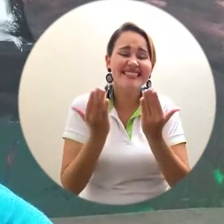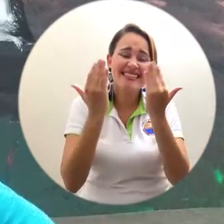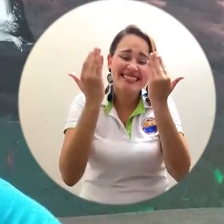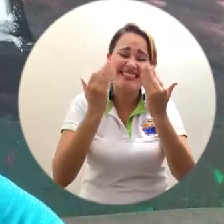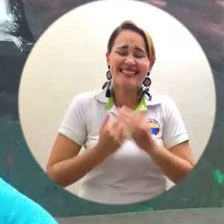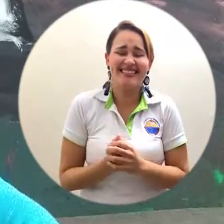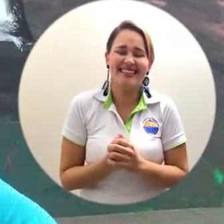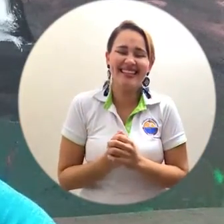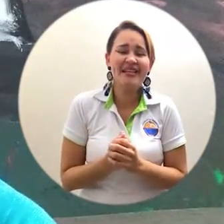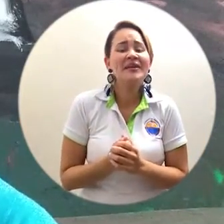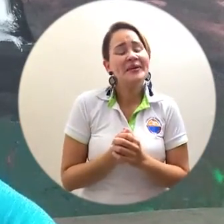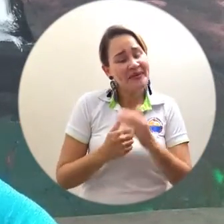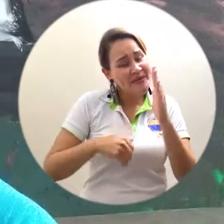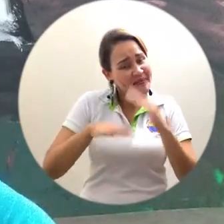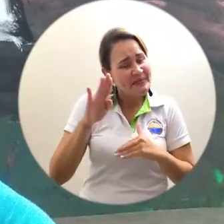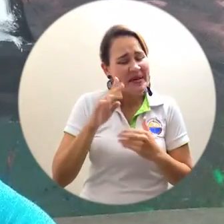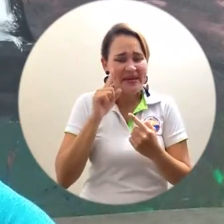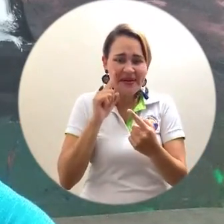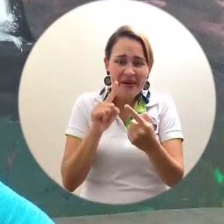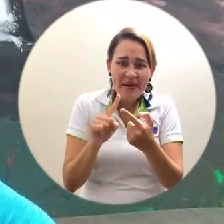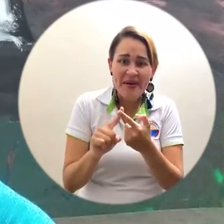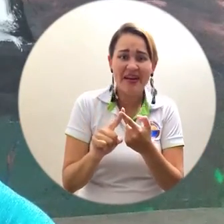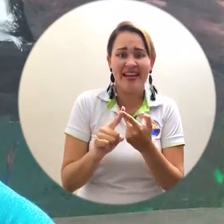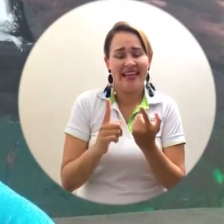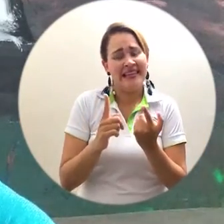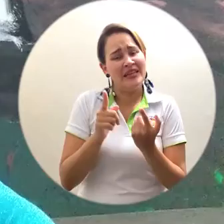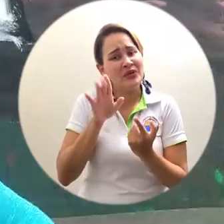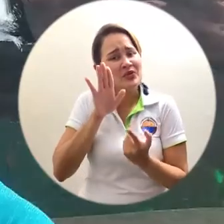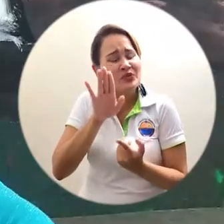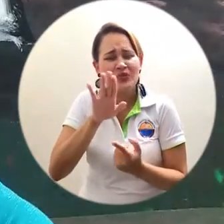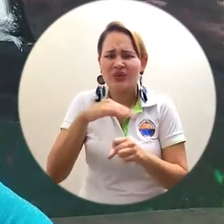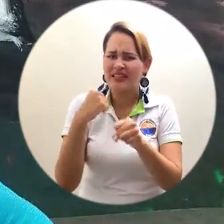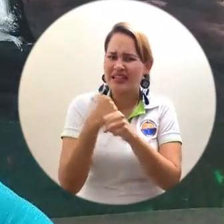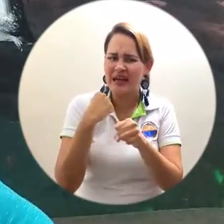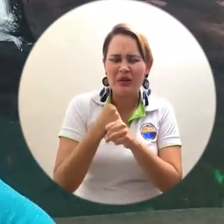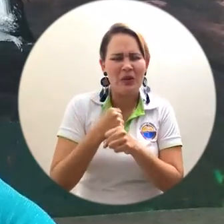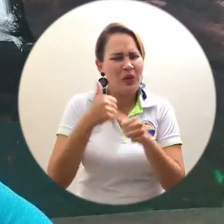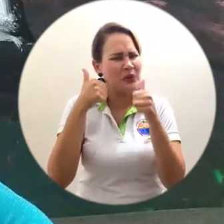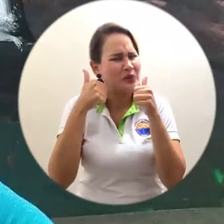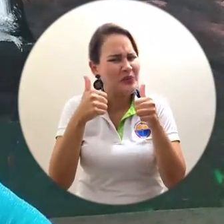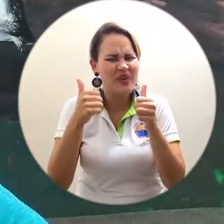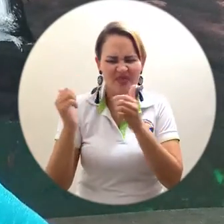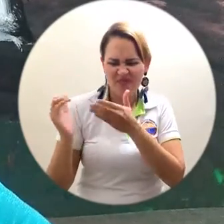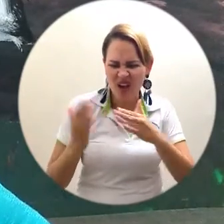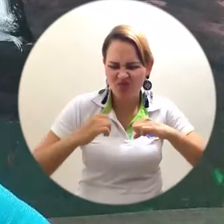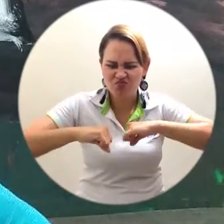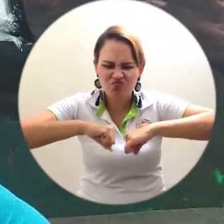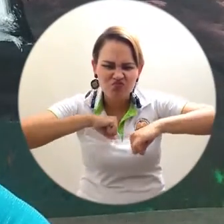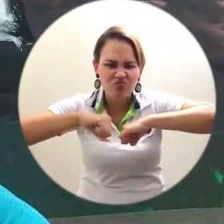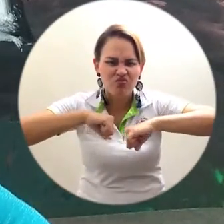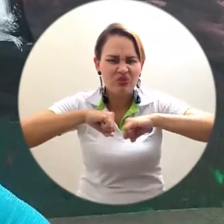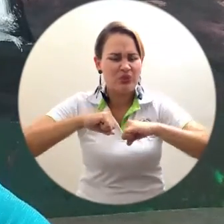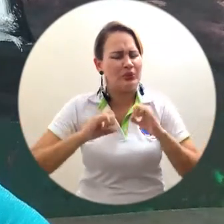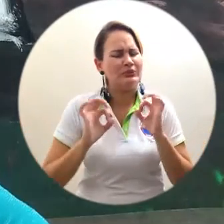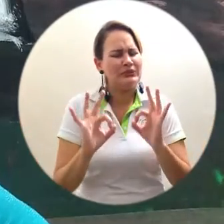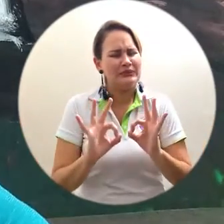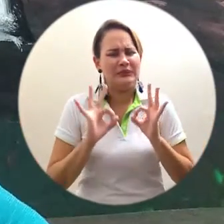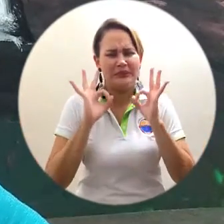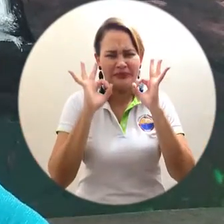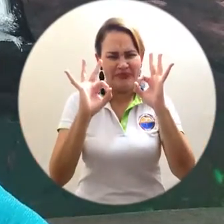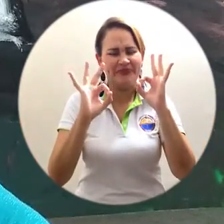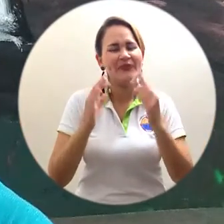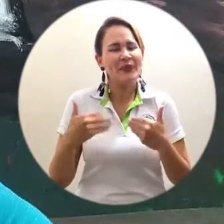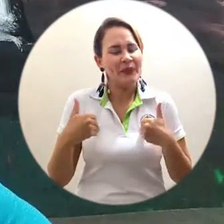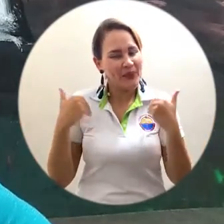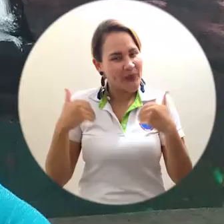comunidades. Nosotros vivimos pues en Gaira y el trabajo que han empezado a hacer en la escuela también ha sido